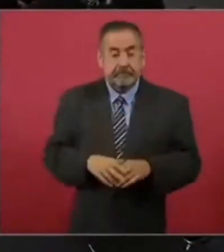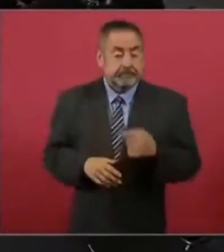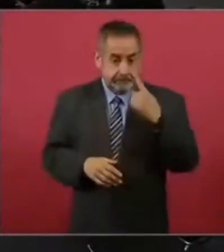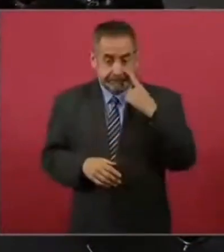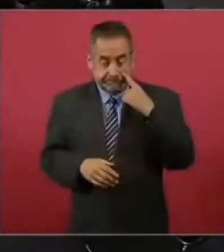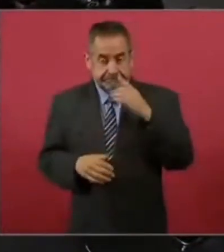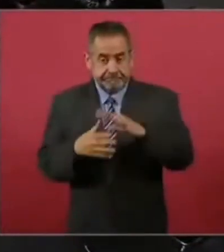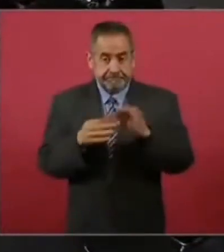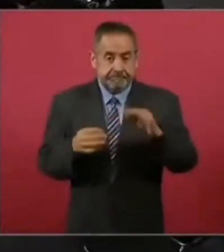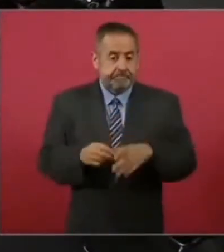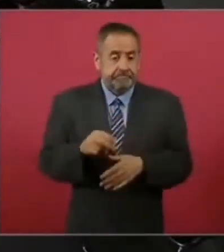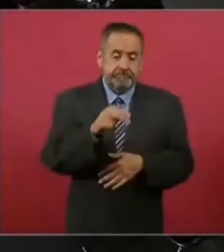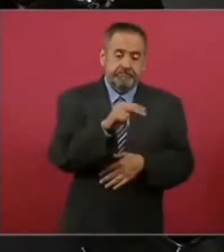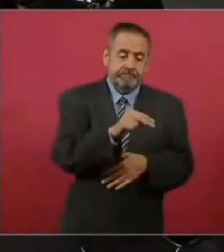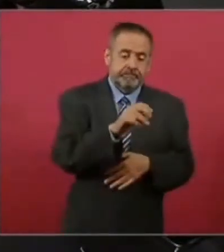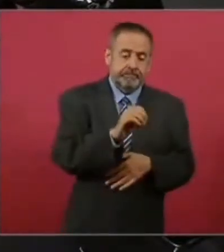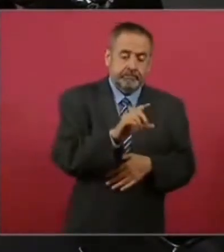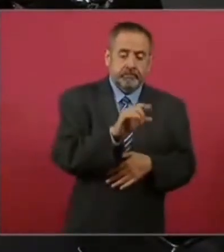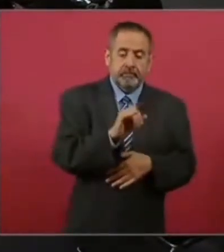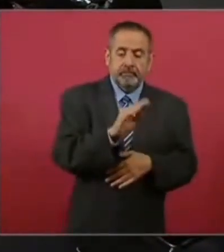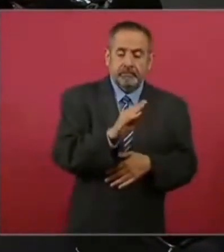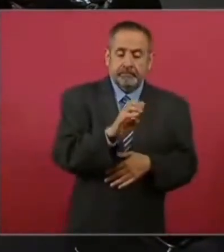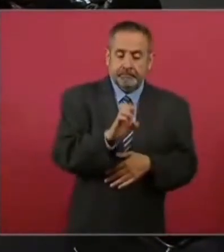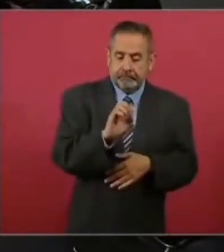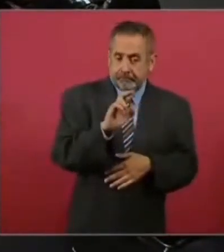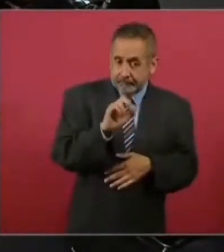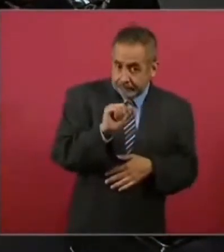neoliberalismo es sinónimo